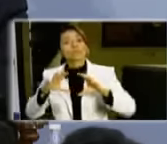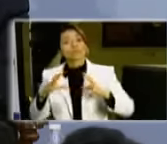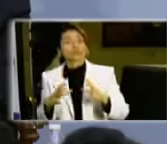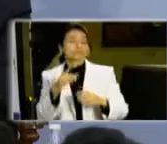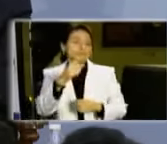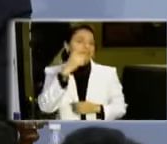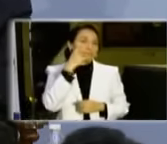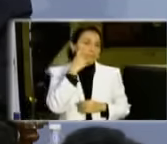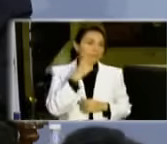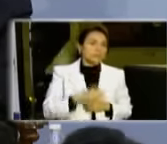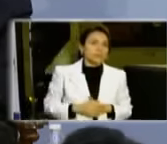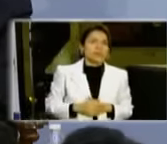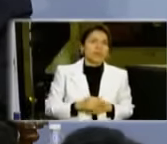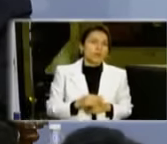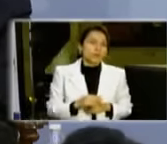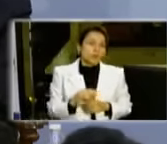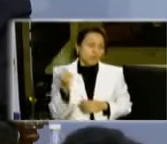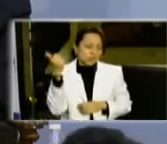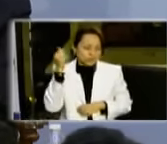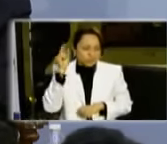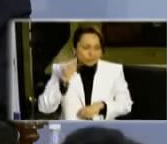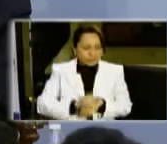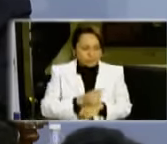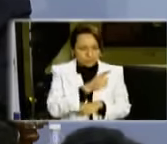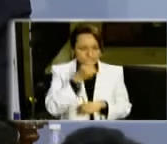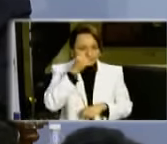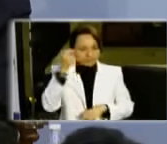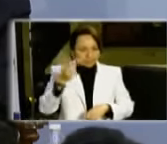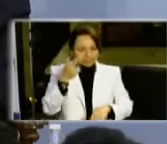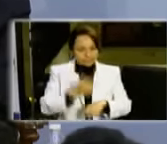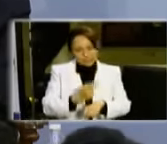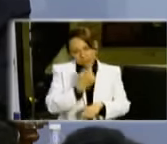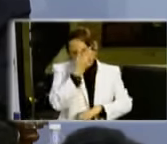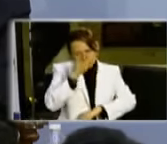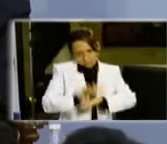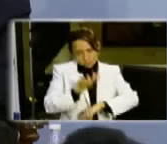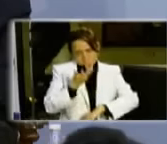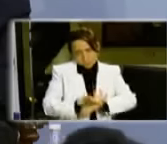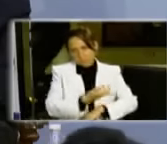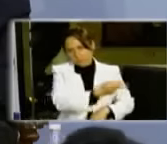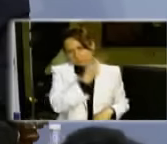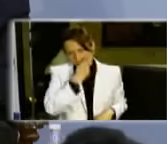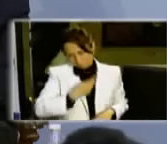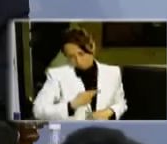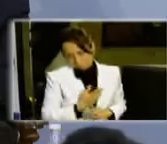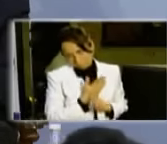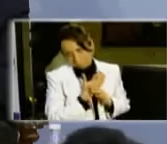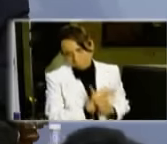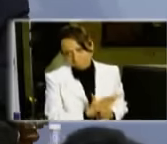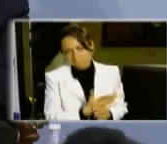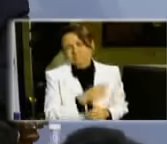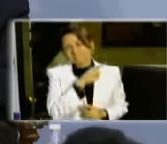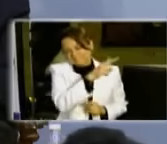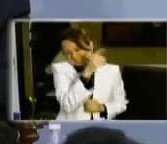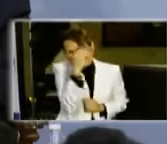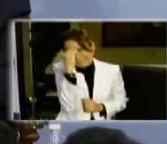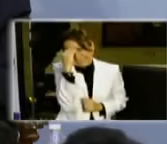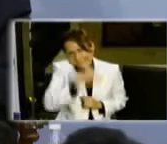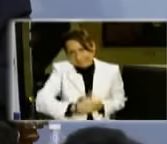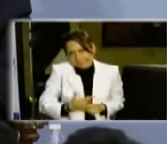día una ex subsecretaria norteamericana, me pareció raro que lo hiciera conociendo perfectamente la situación,